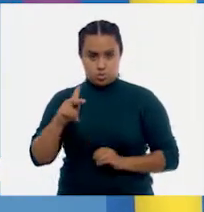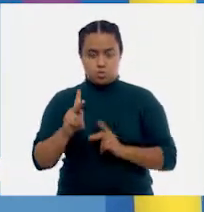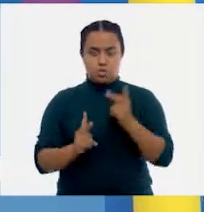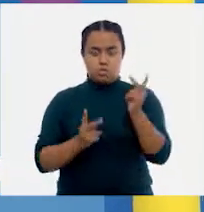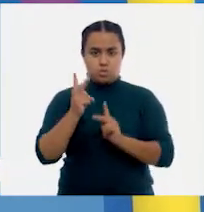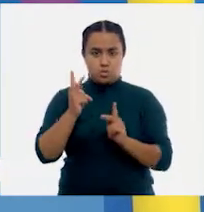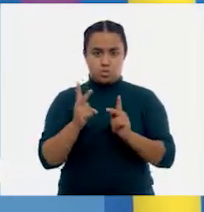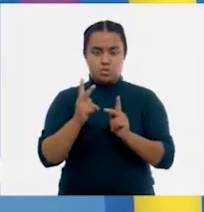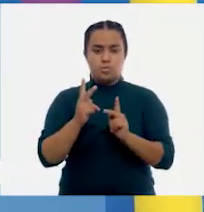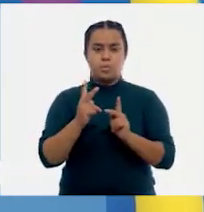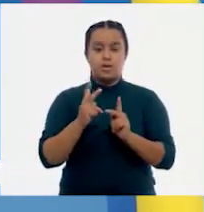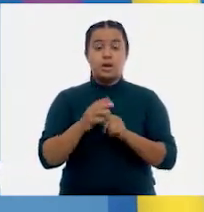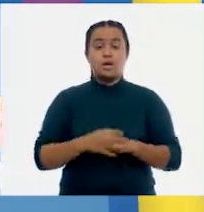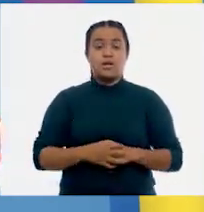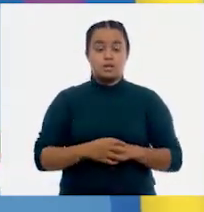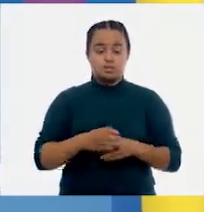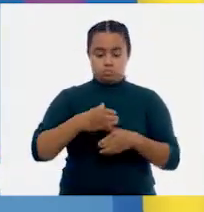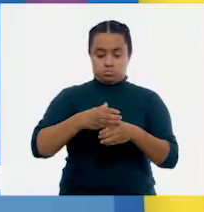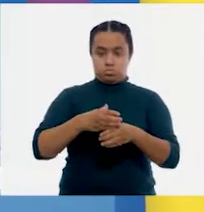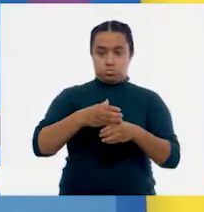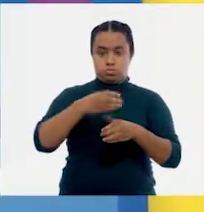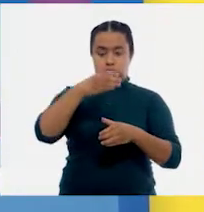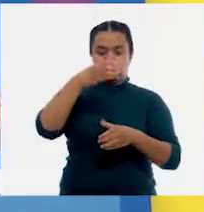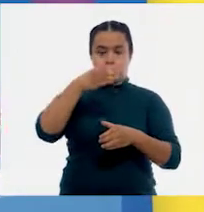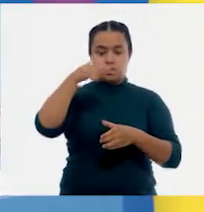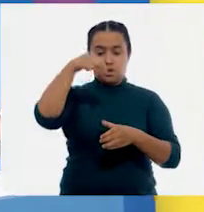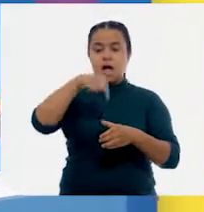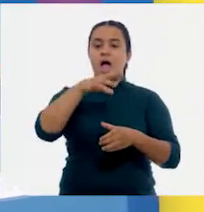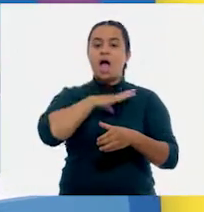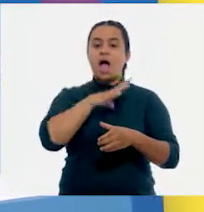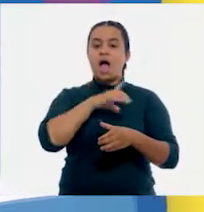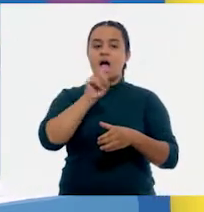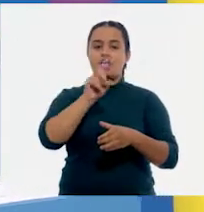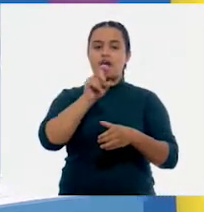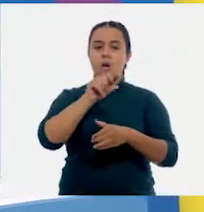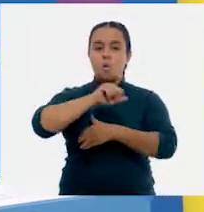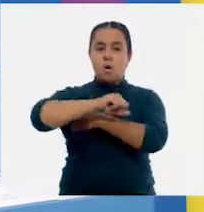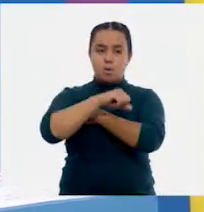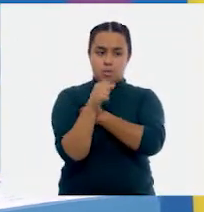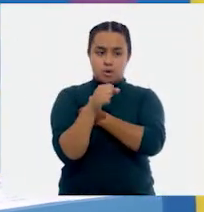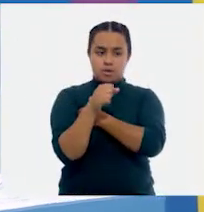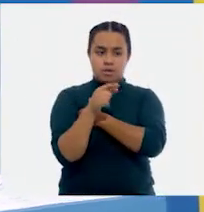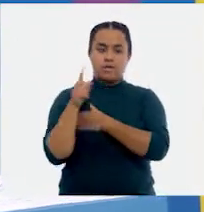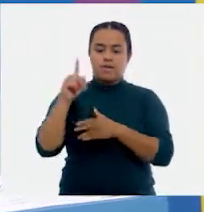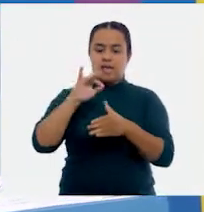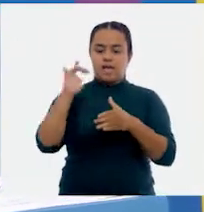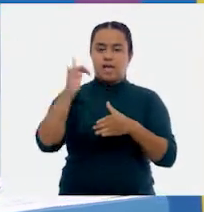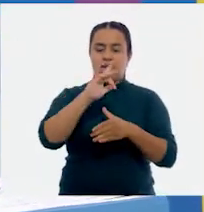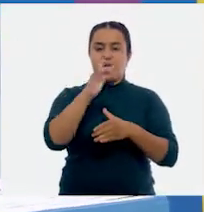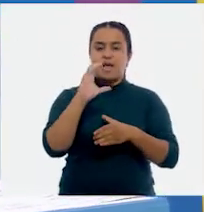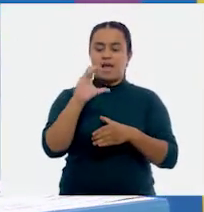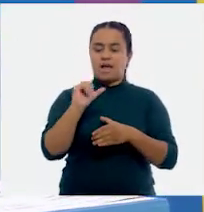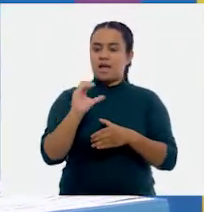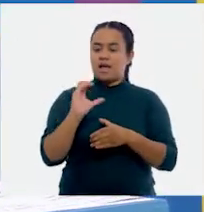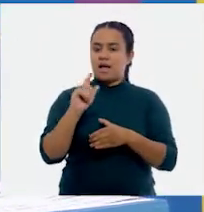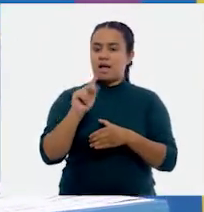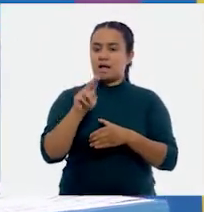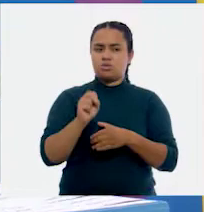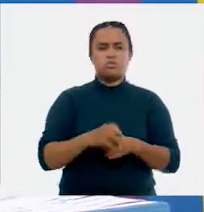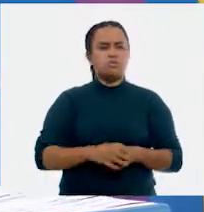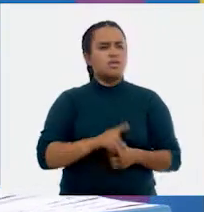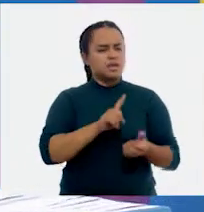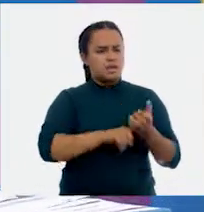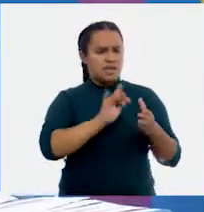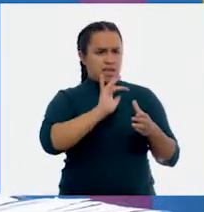los cactáceas, se almacena el agua, la poca agua, y son cactus. Profesor, ¿y las espinas